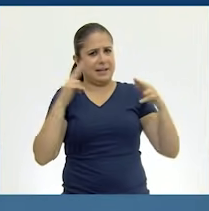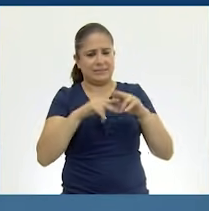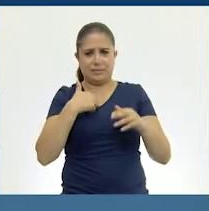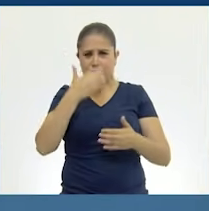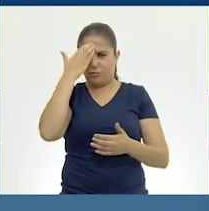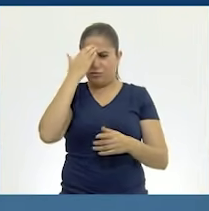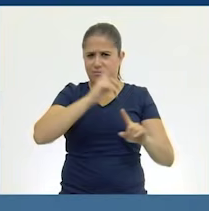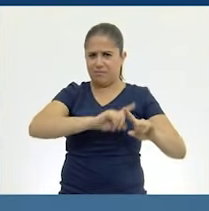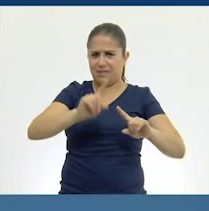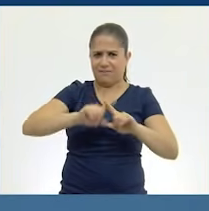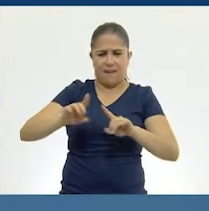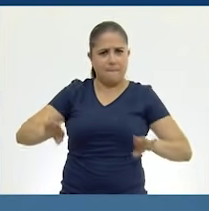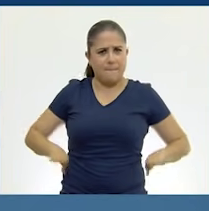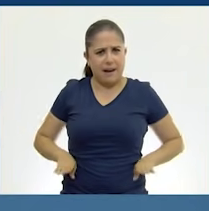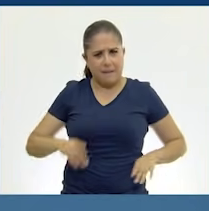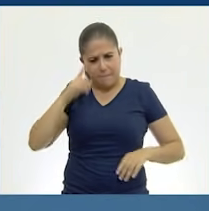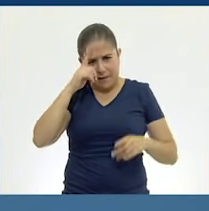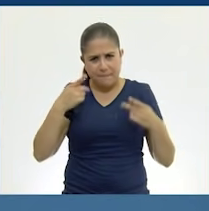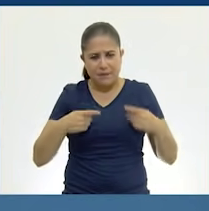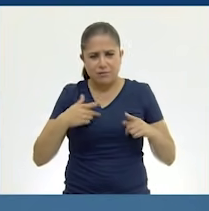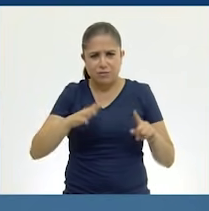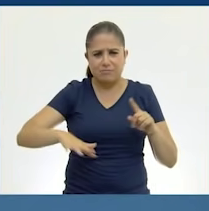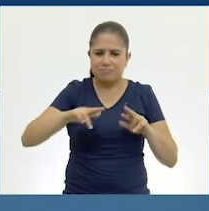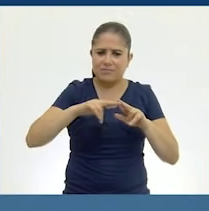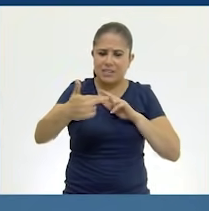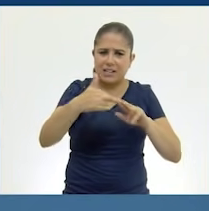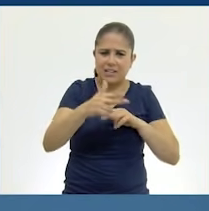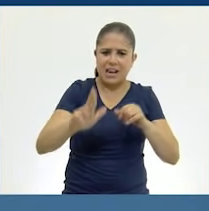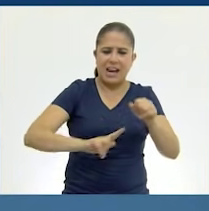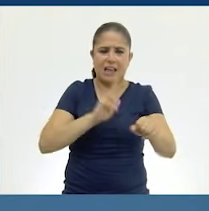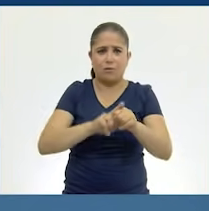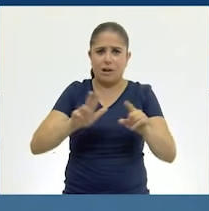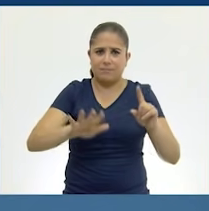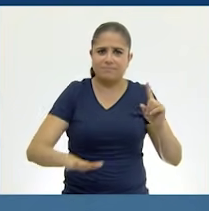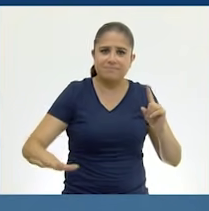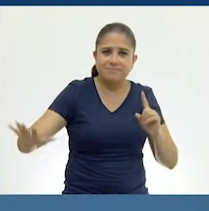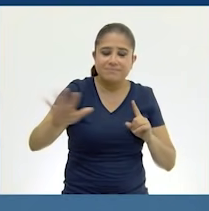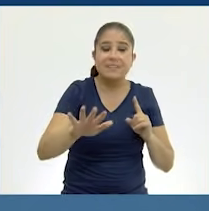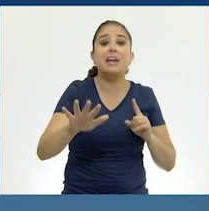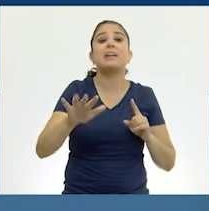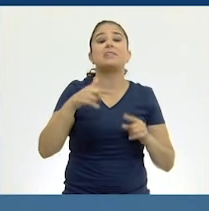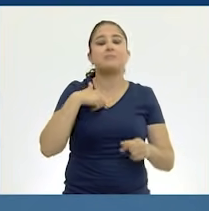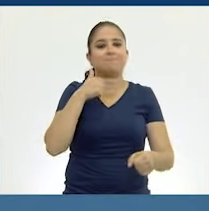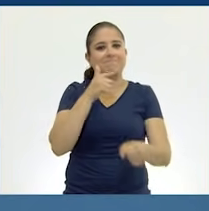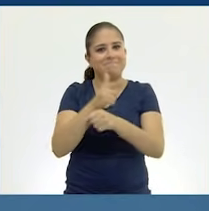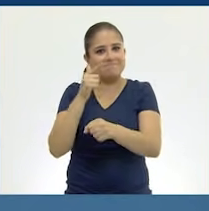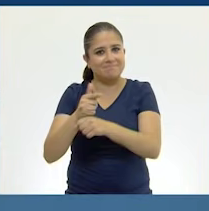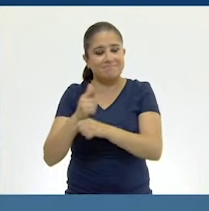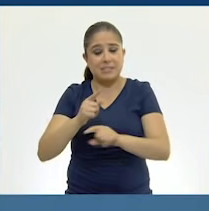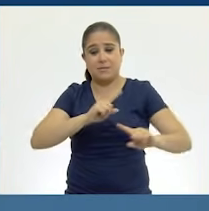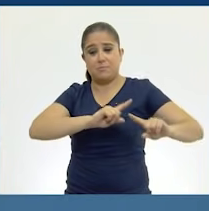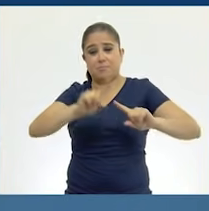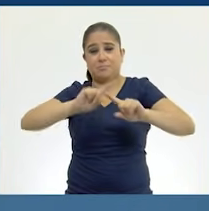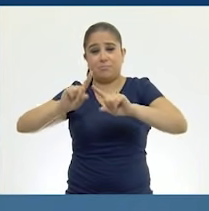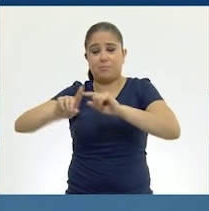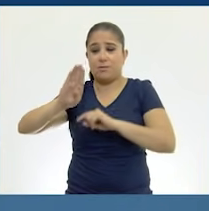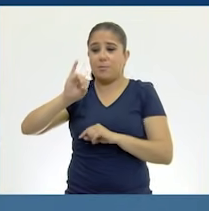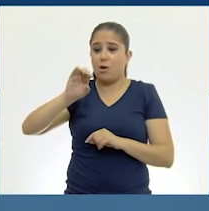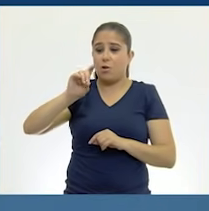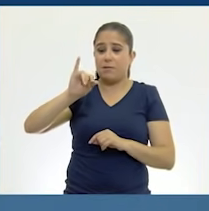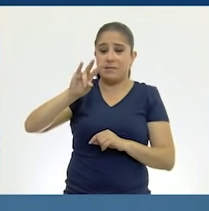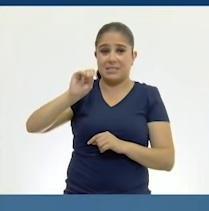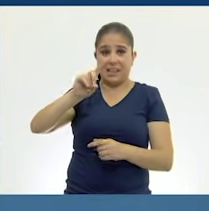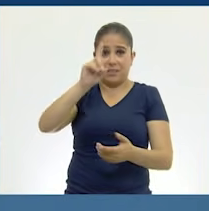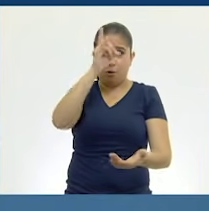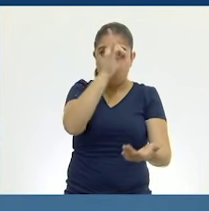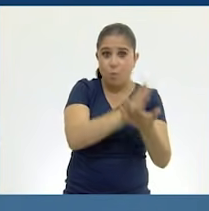diferentes maneras en las que el ser humano se relaciona con la naturaleza, me doy cuenta que la biodiversidad no solo es